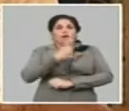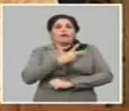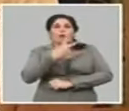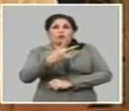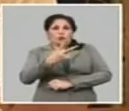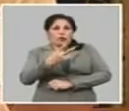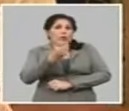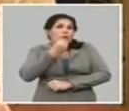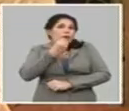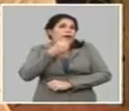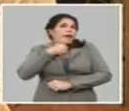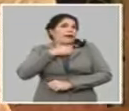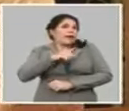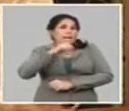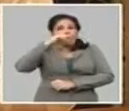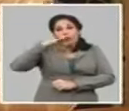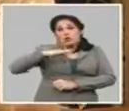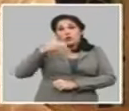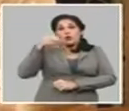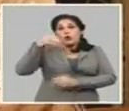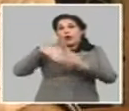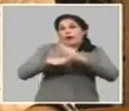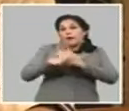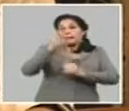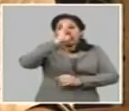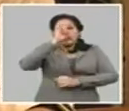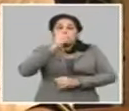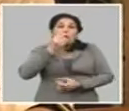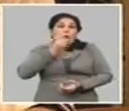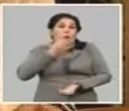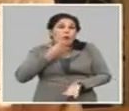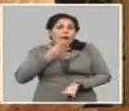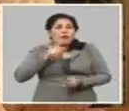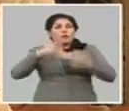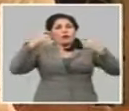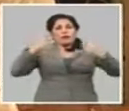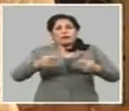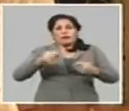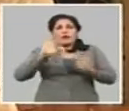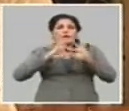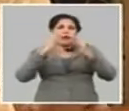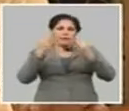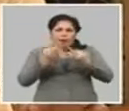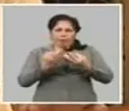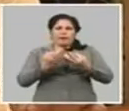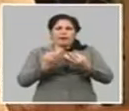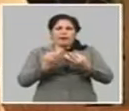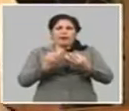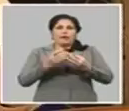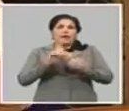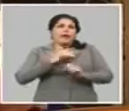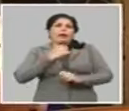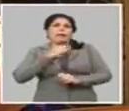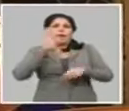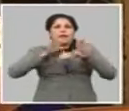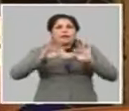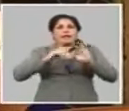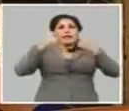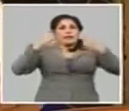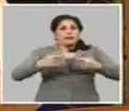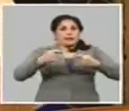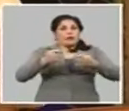que los niños asistan así es la voluntariedad de los niños es una decisión de la familia ya se ha decidido mantener